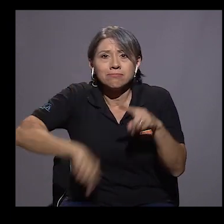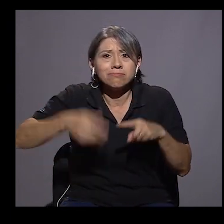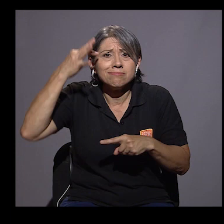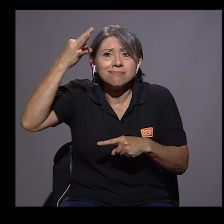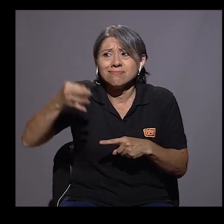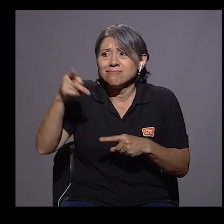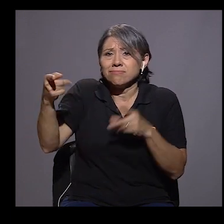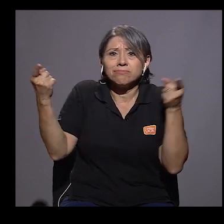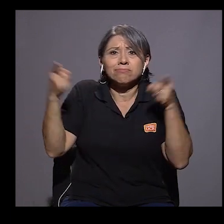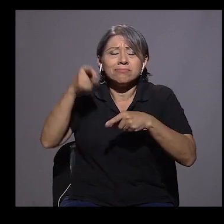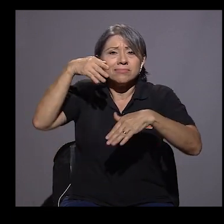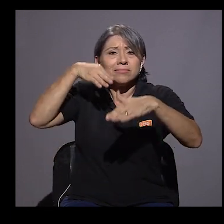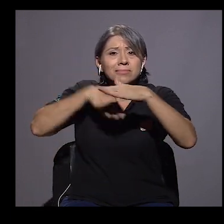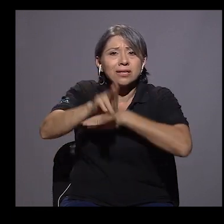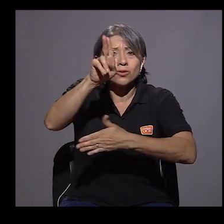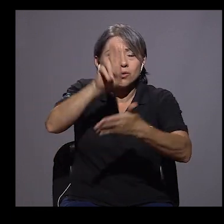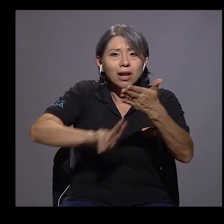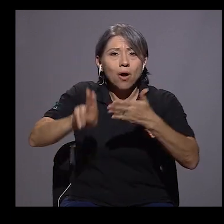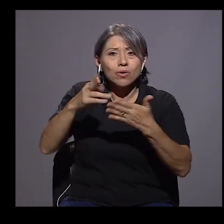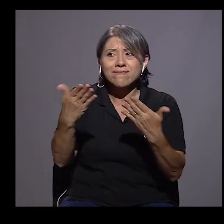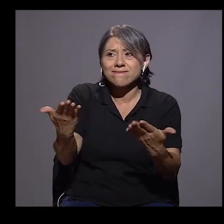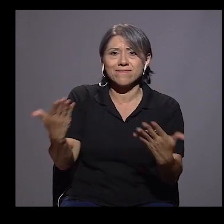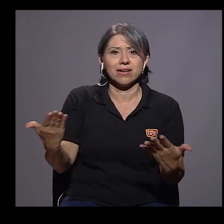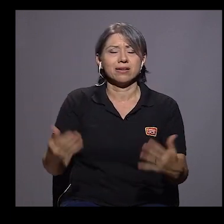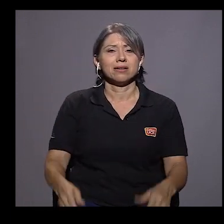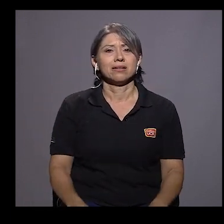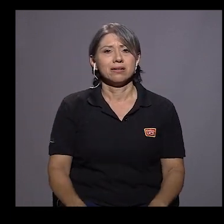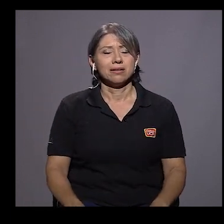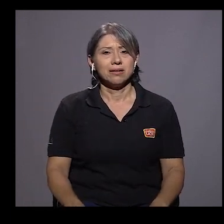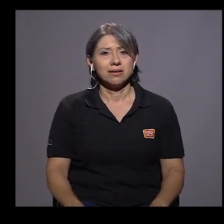O sea, es increíble, es adentro de la universidad.